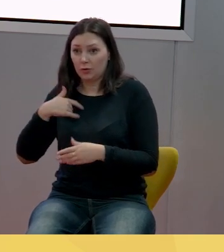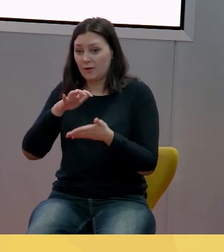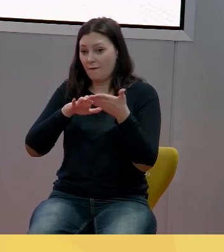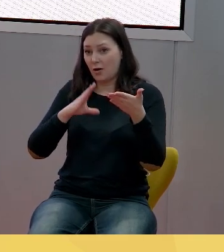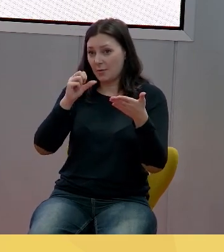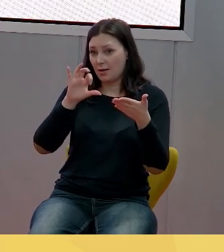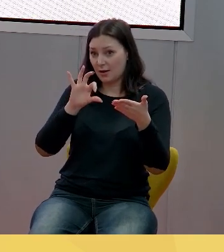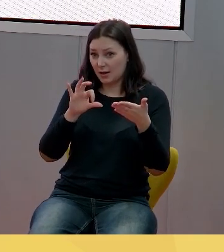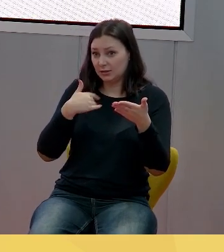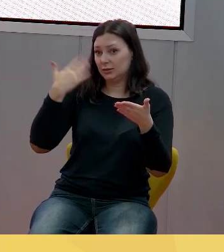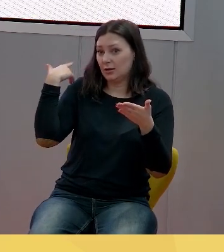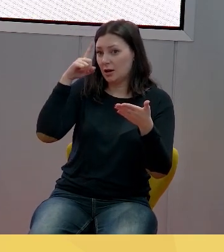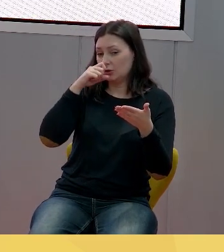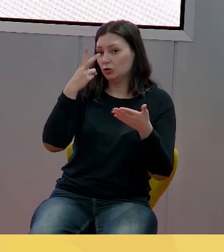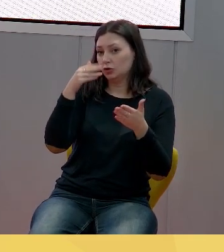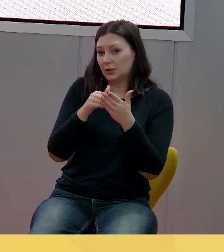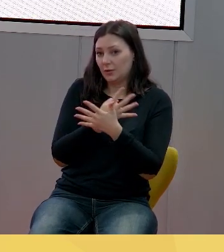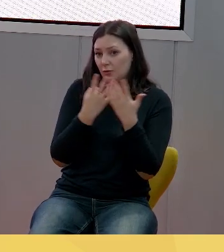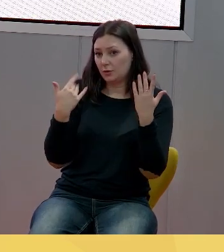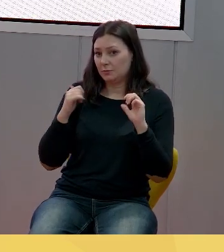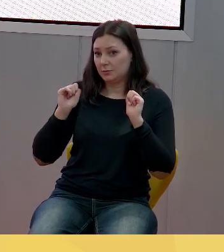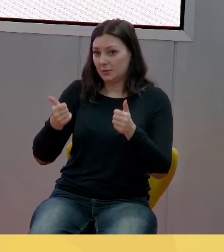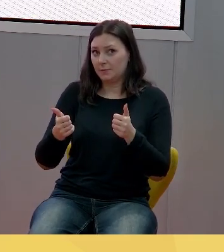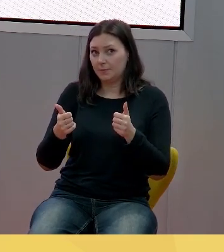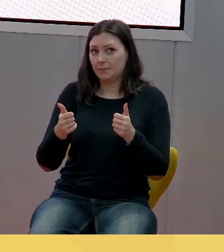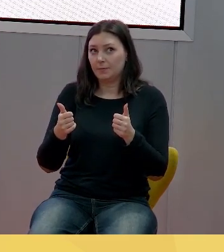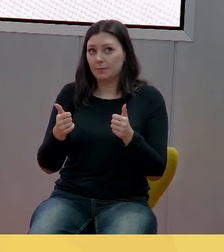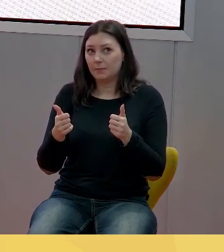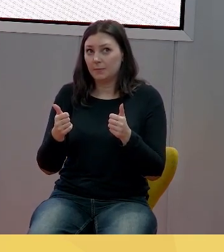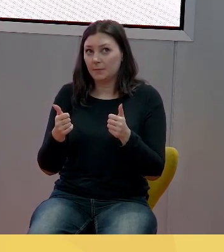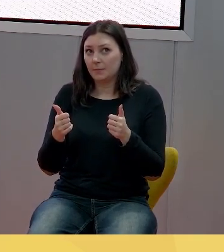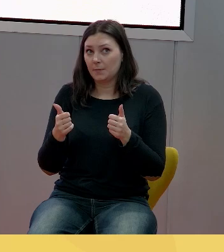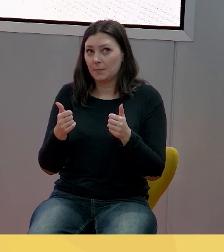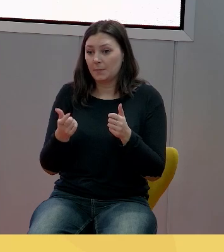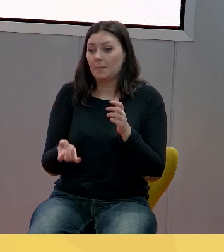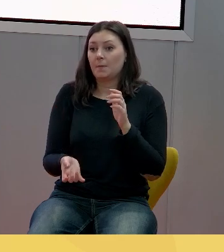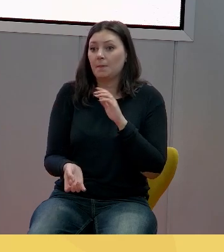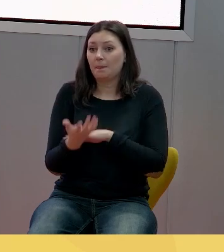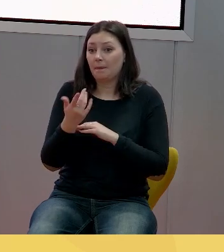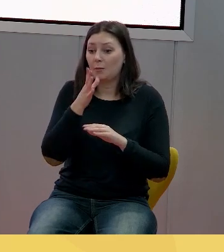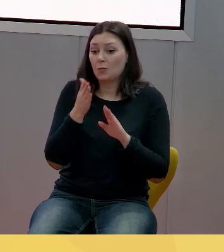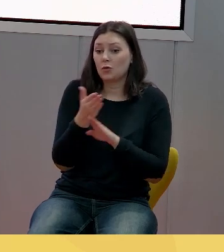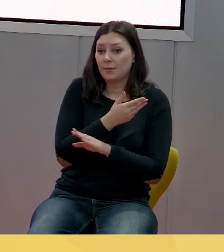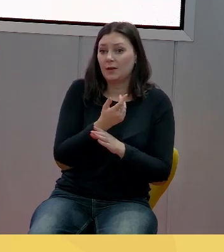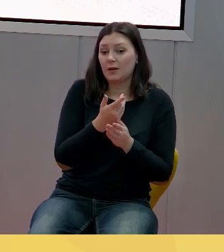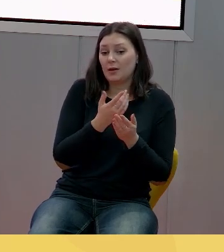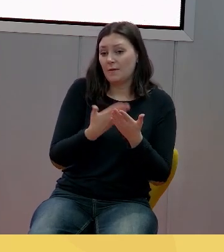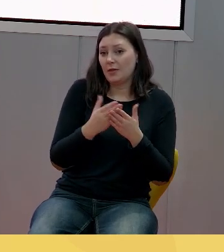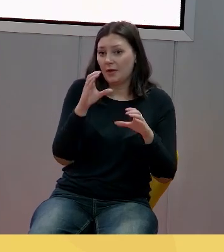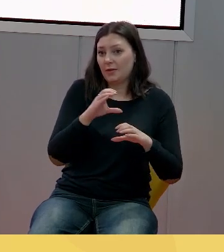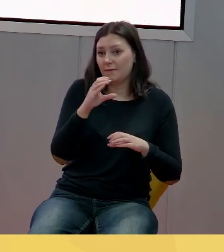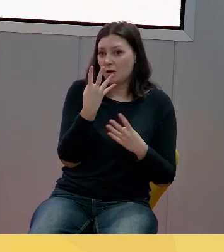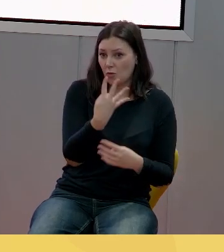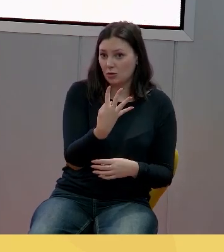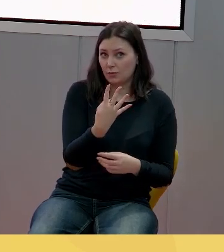finales de 2019, en el otoño creo, y se ha enfermado con 4 tipos de evidencias científicas. Por un lado está la